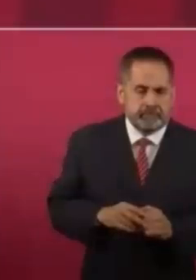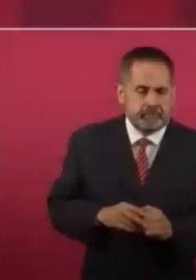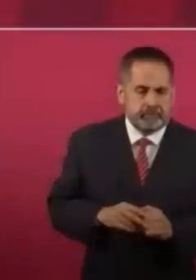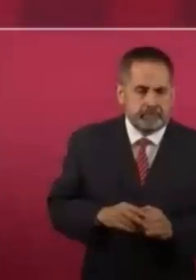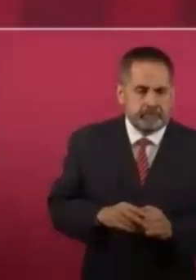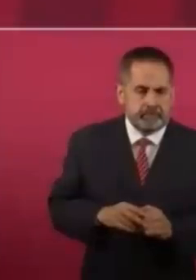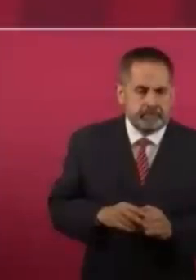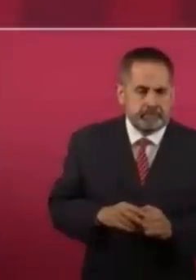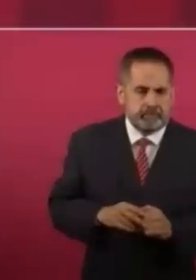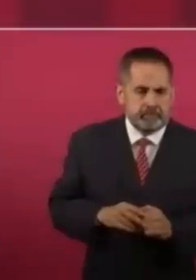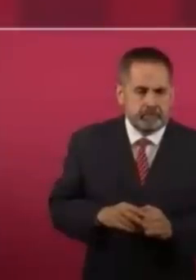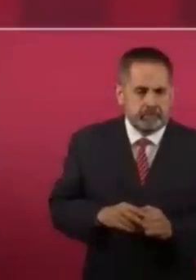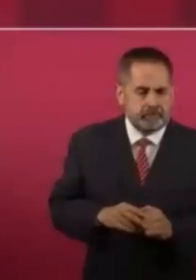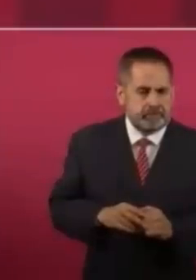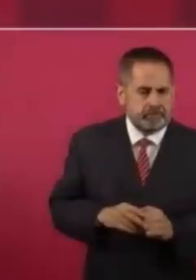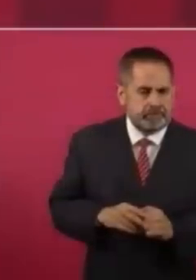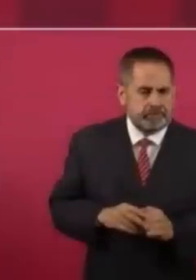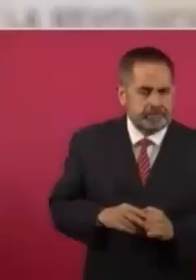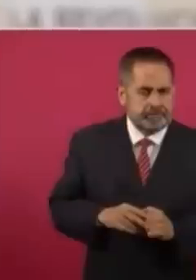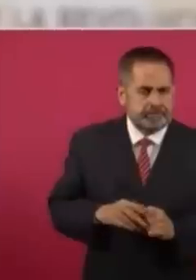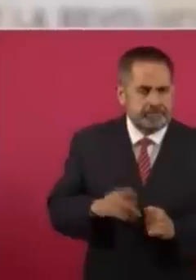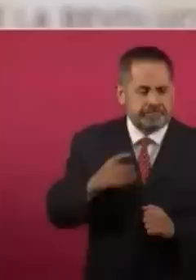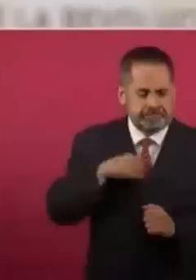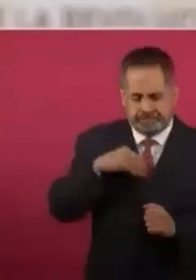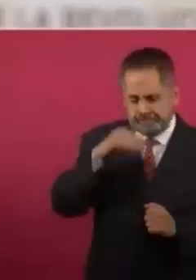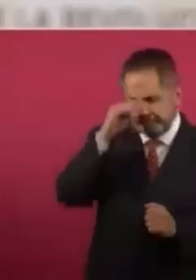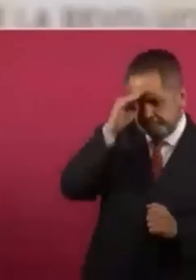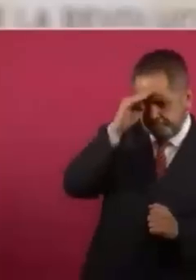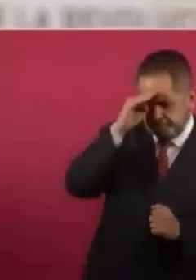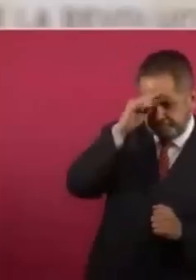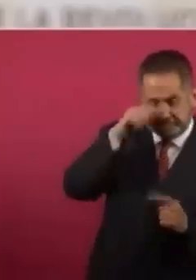ni discursivo